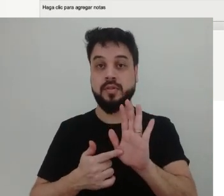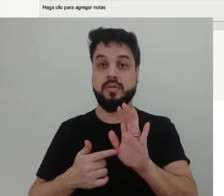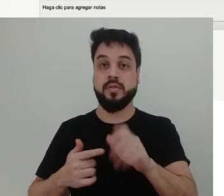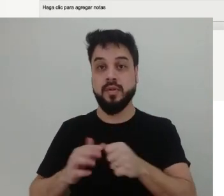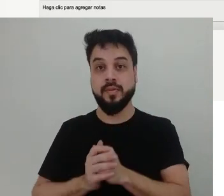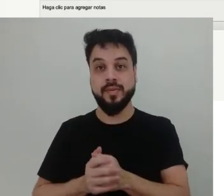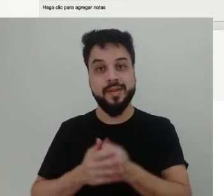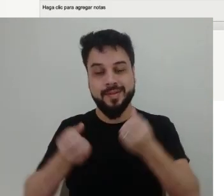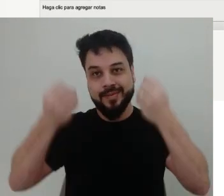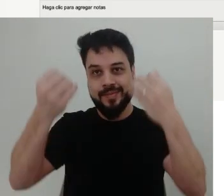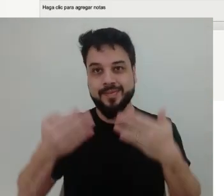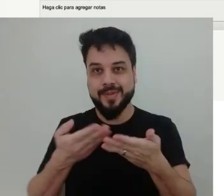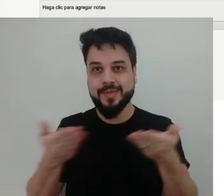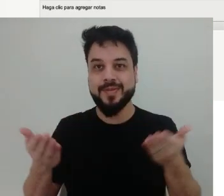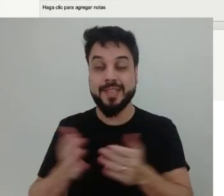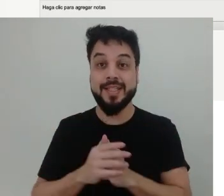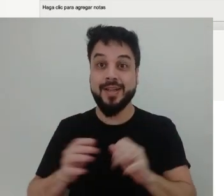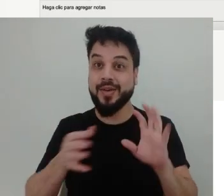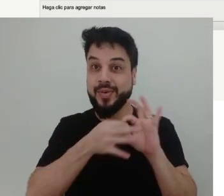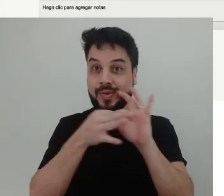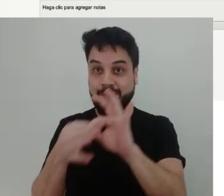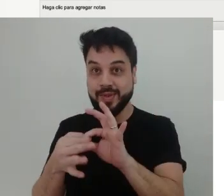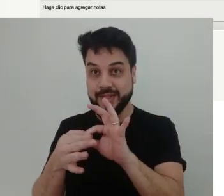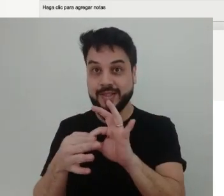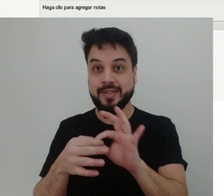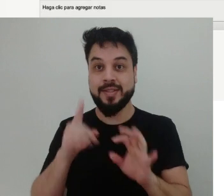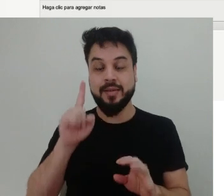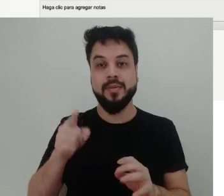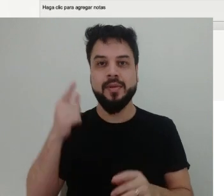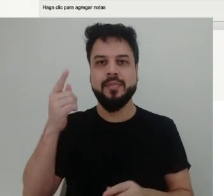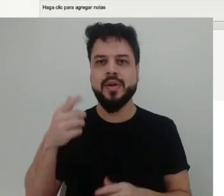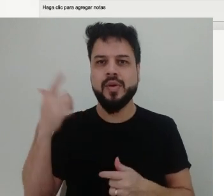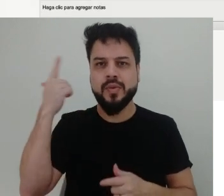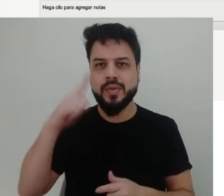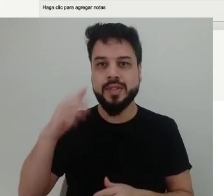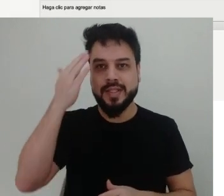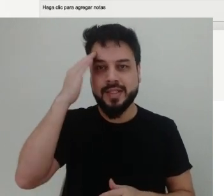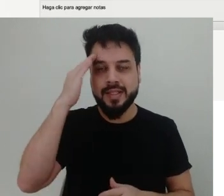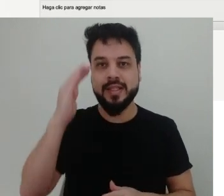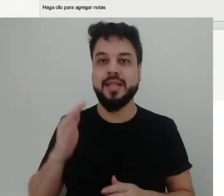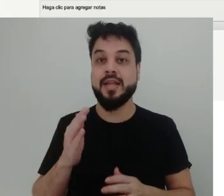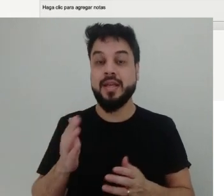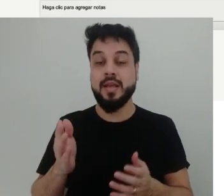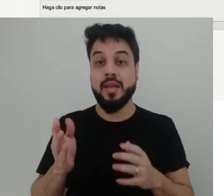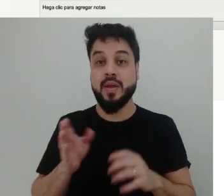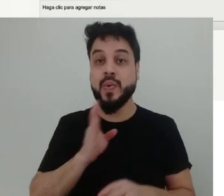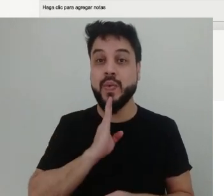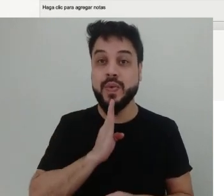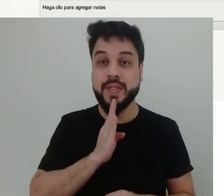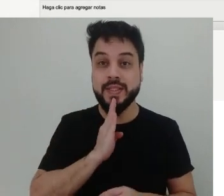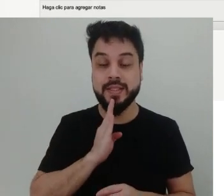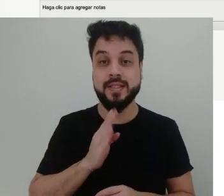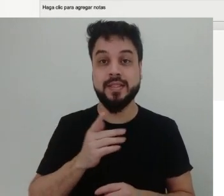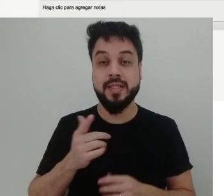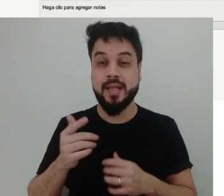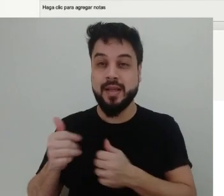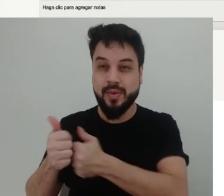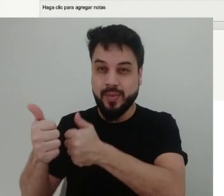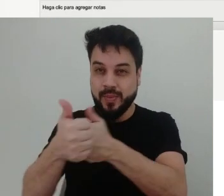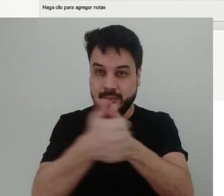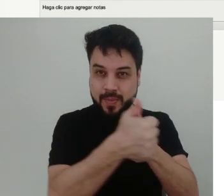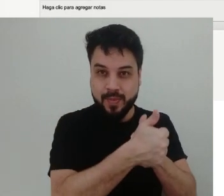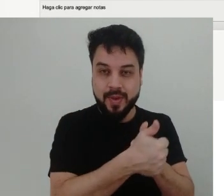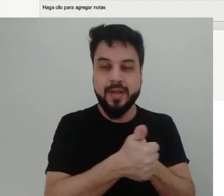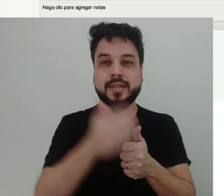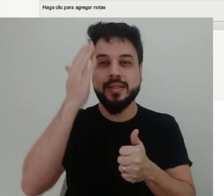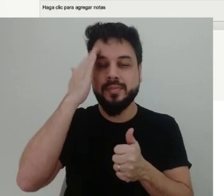diversas metodologías también interrelacionadas para poder conocer la percepción y narrativas de niñas y niños entre 9 y 13 años.